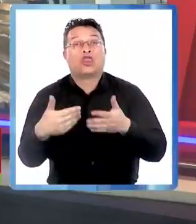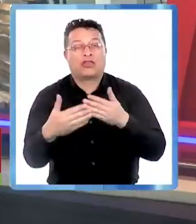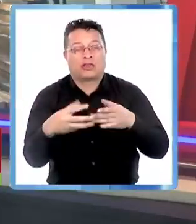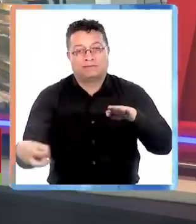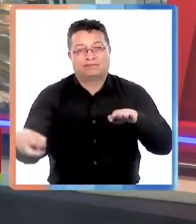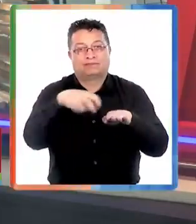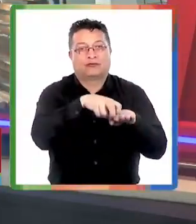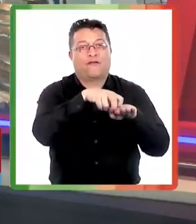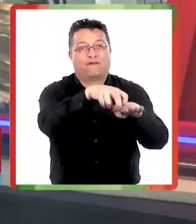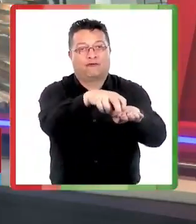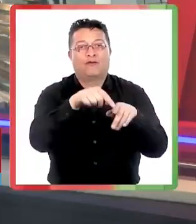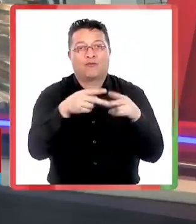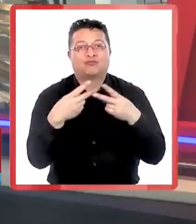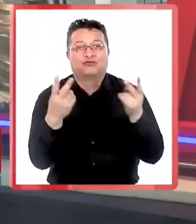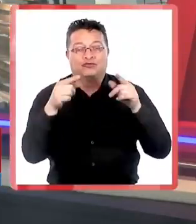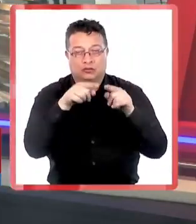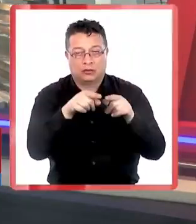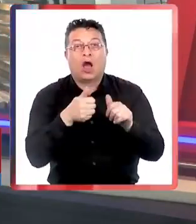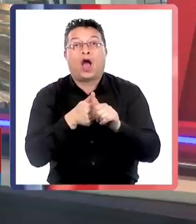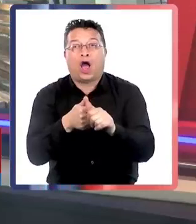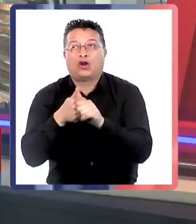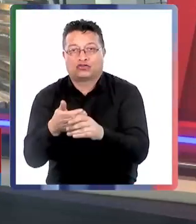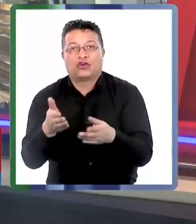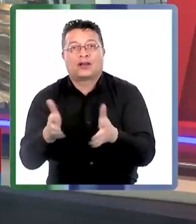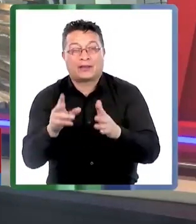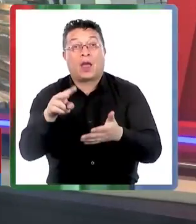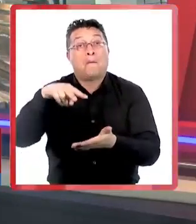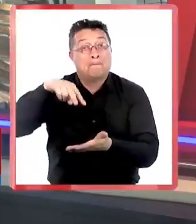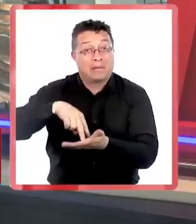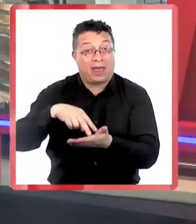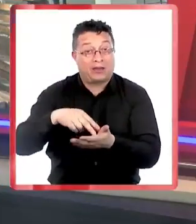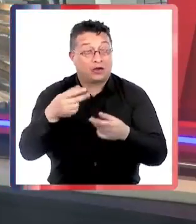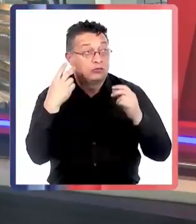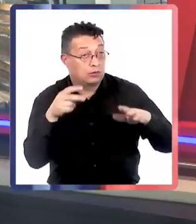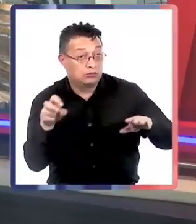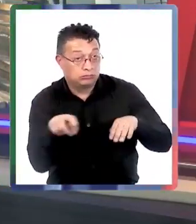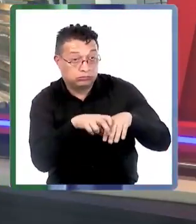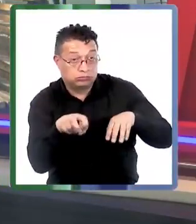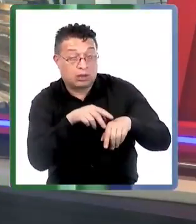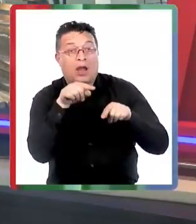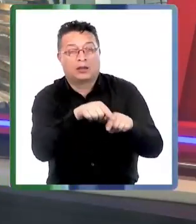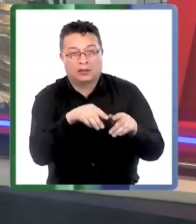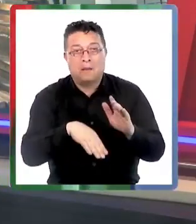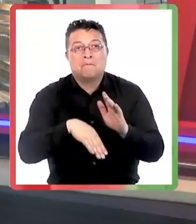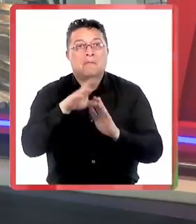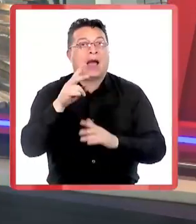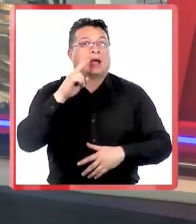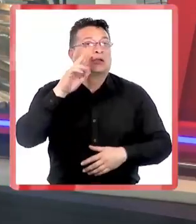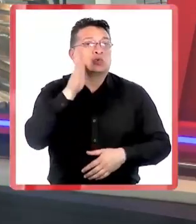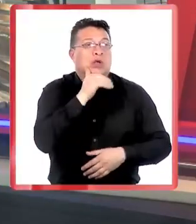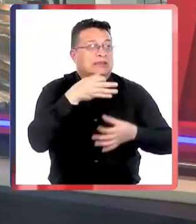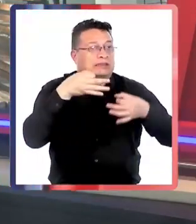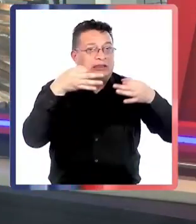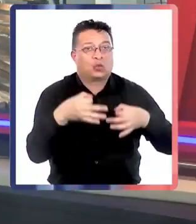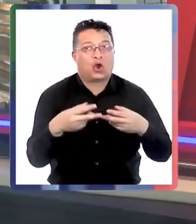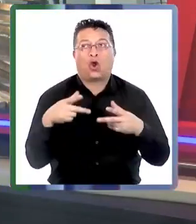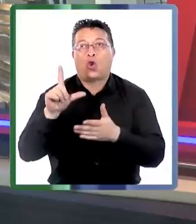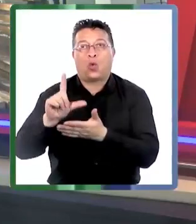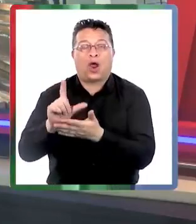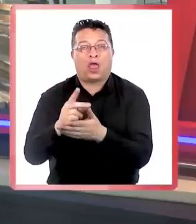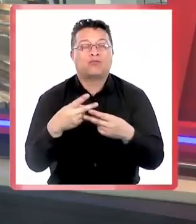el transporte público, según el Observatorio contra el Acoso Callejero. Y los paraderos de la locomoción colectiva son el lugar más inseguro del